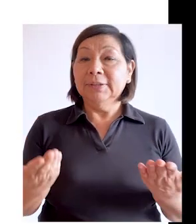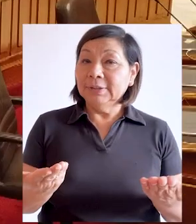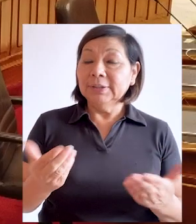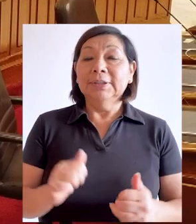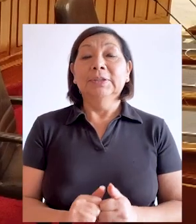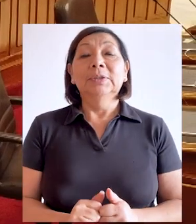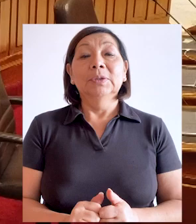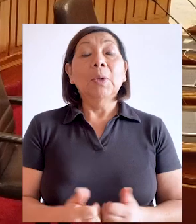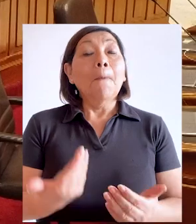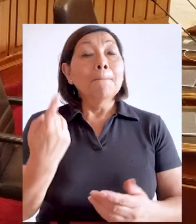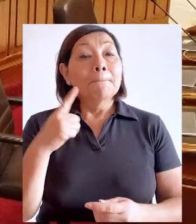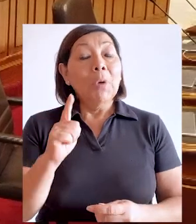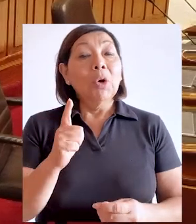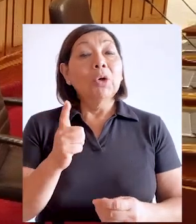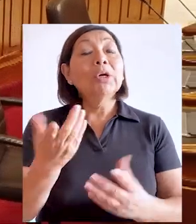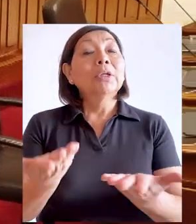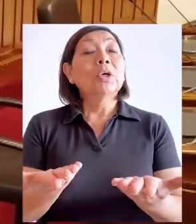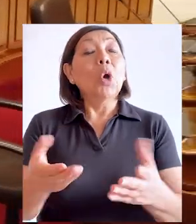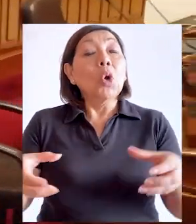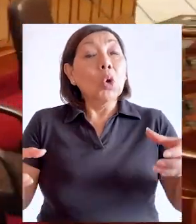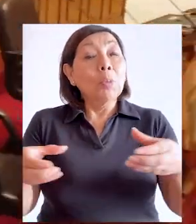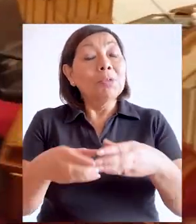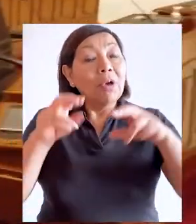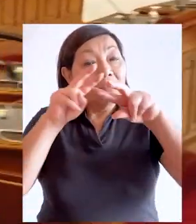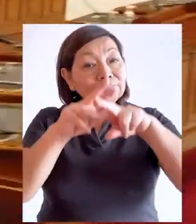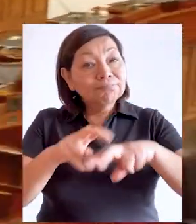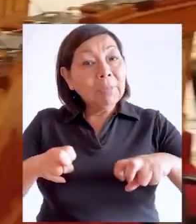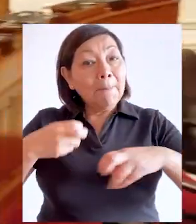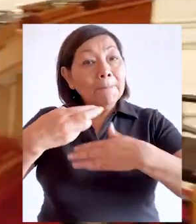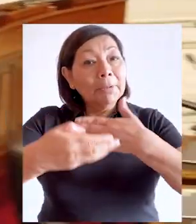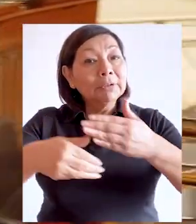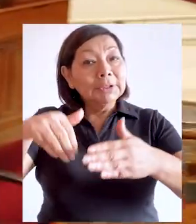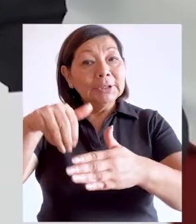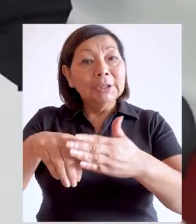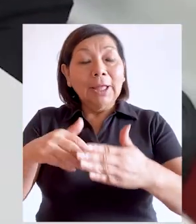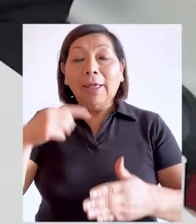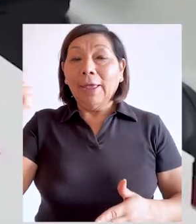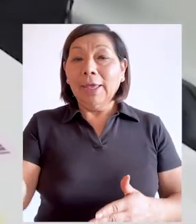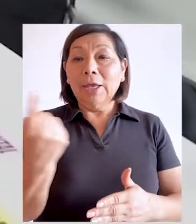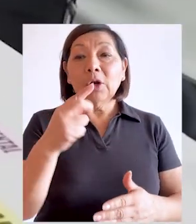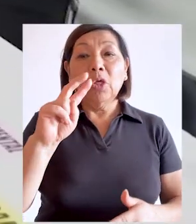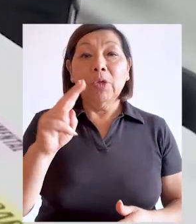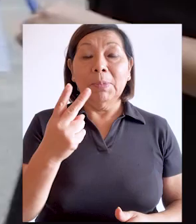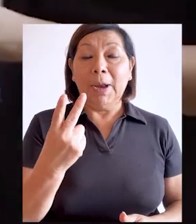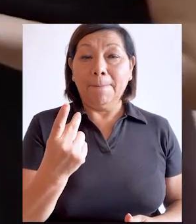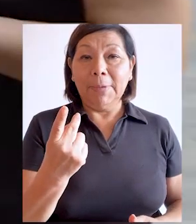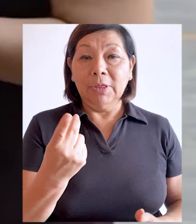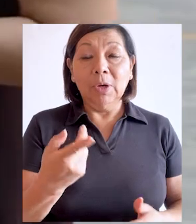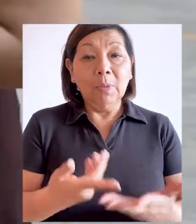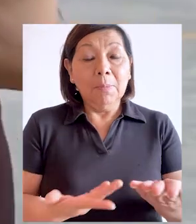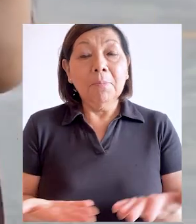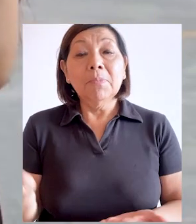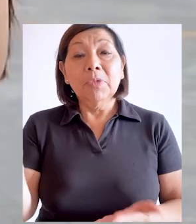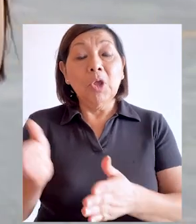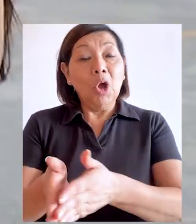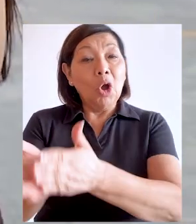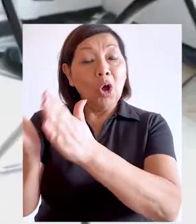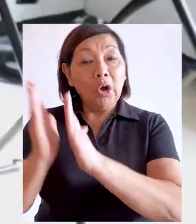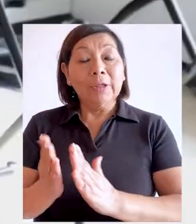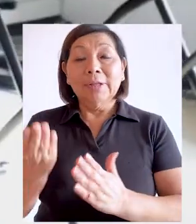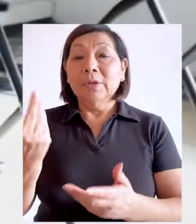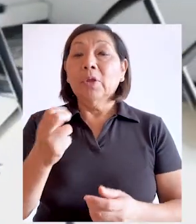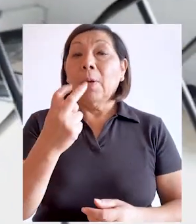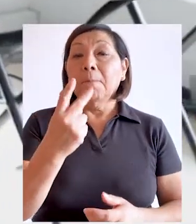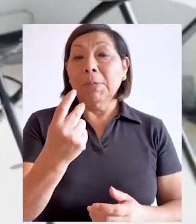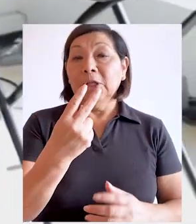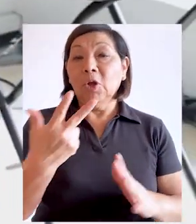007-2021-CC/TC es referido a la creación por parte del Parlamento de la Comisión Investigadora del Proceso de Elecciones Generales de 2021, mediante la moción de